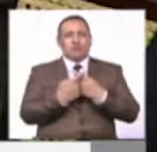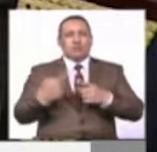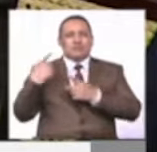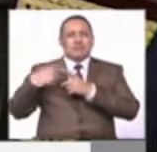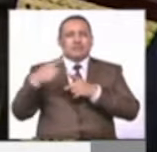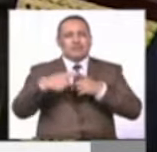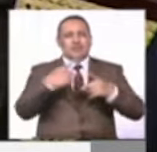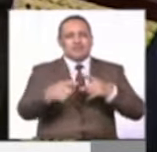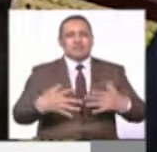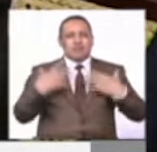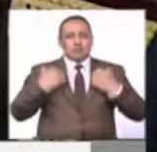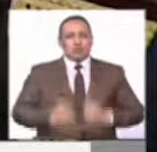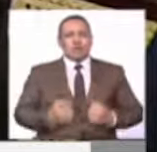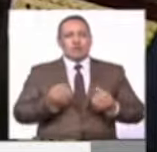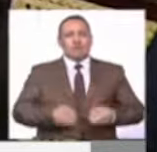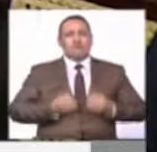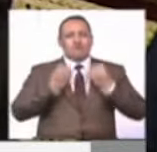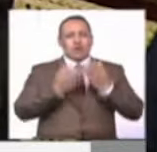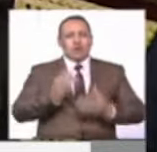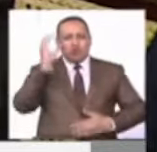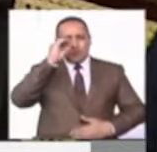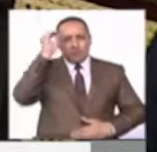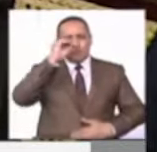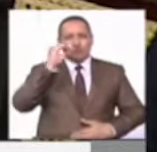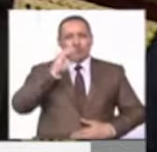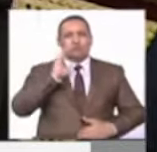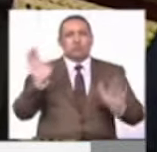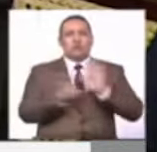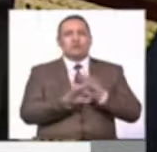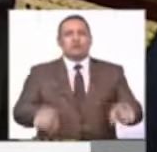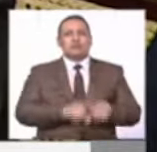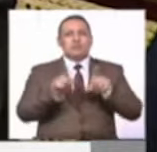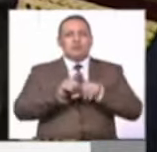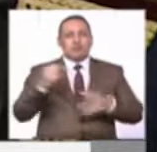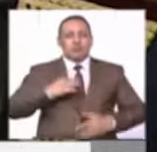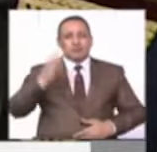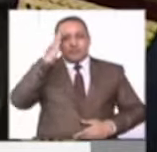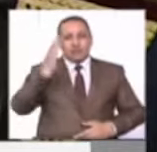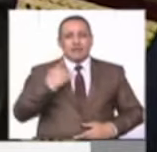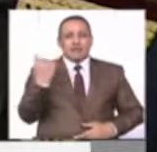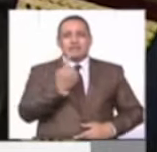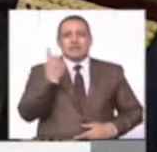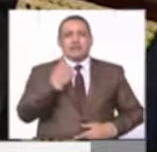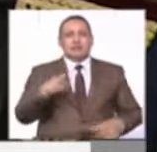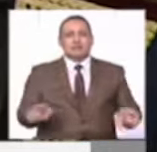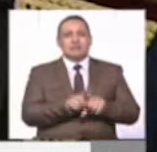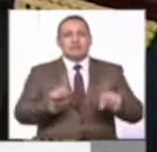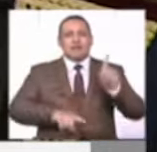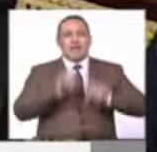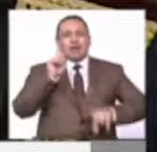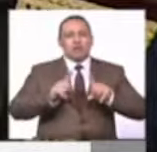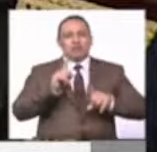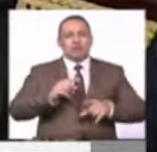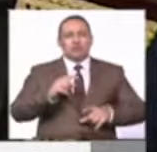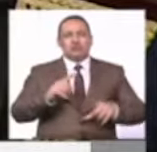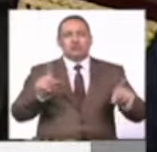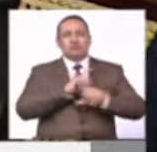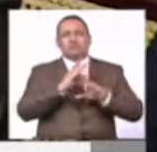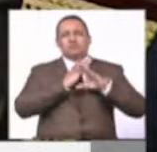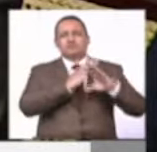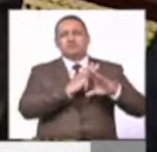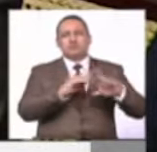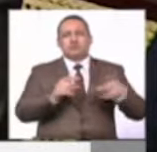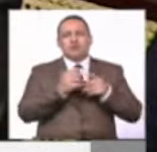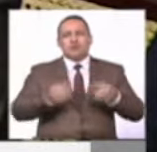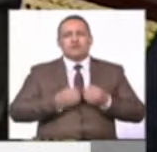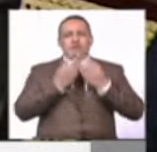juristas han emitido comentario de opinión como es de conocimiento general algunos refutan lo propuesto en el